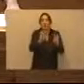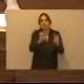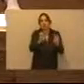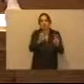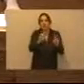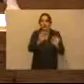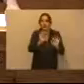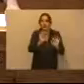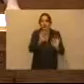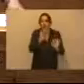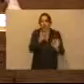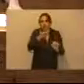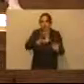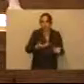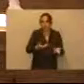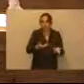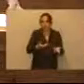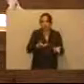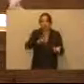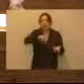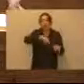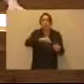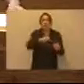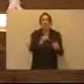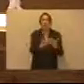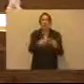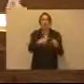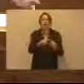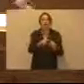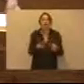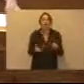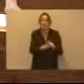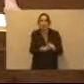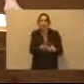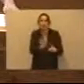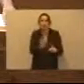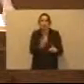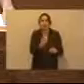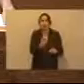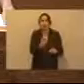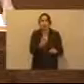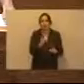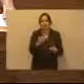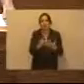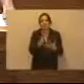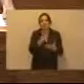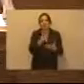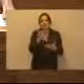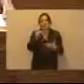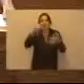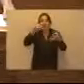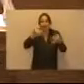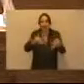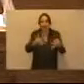problema. Non pedimos purgas, nin pedimos tampouco flaxelaciones, na máis realismo